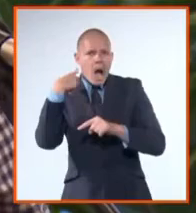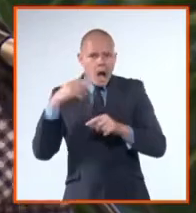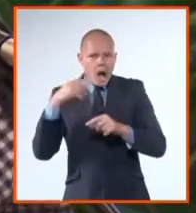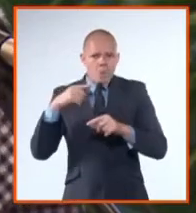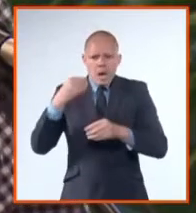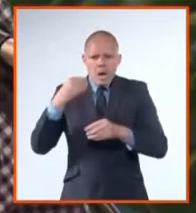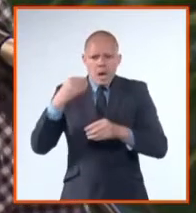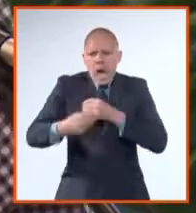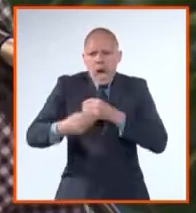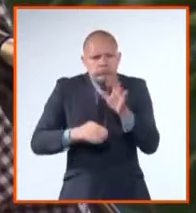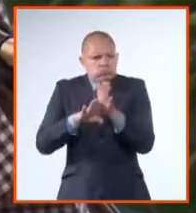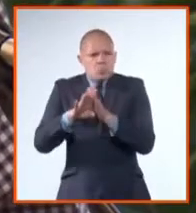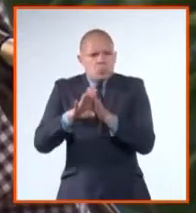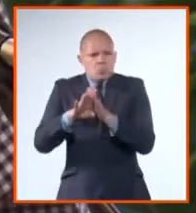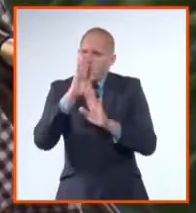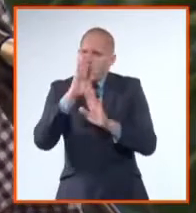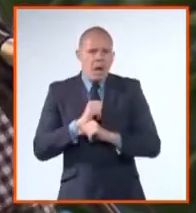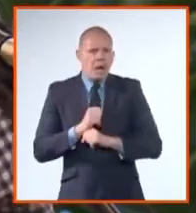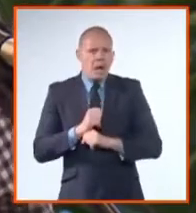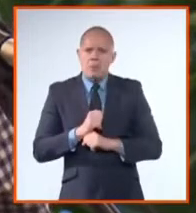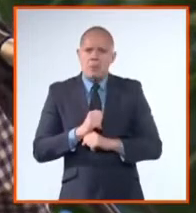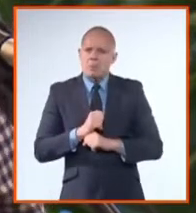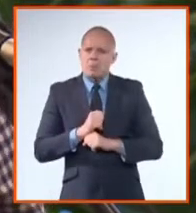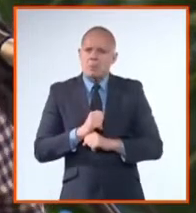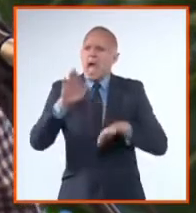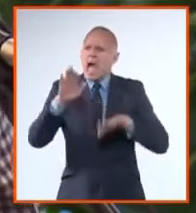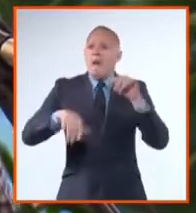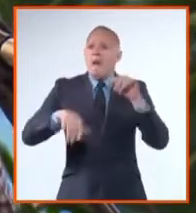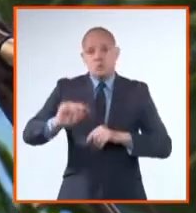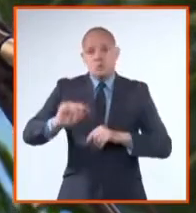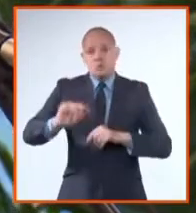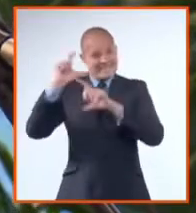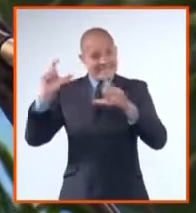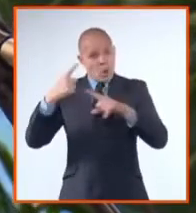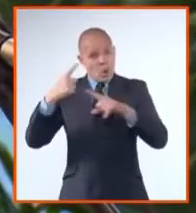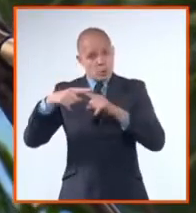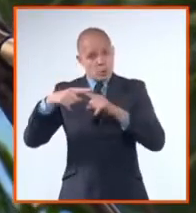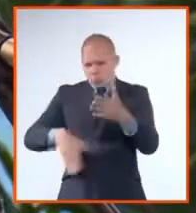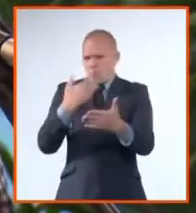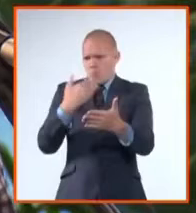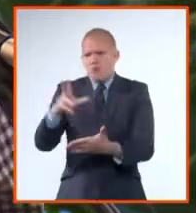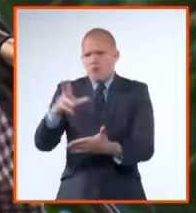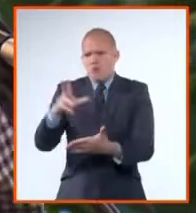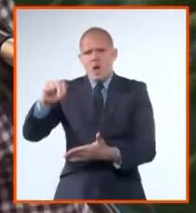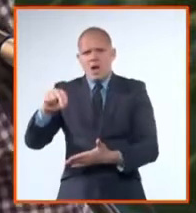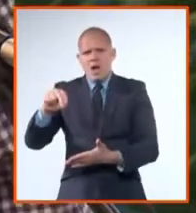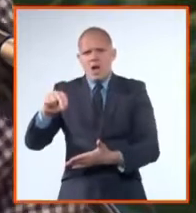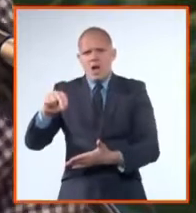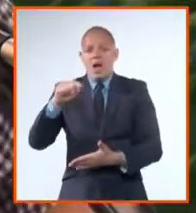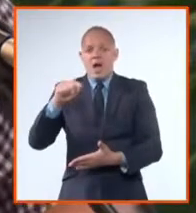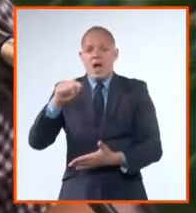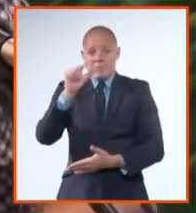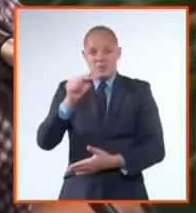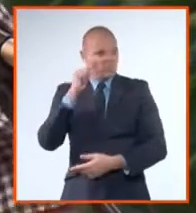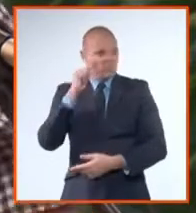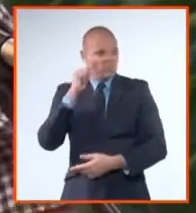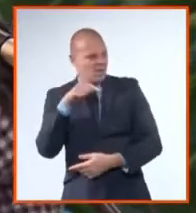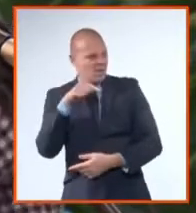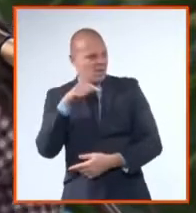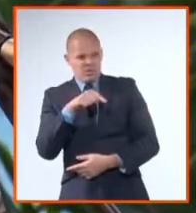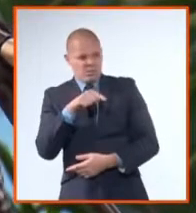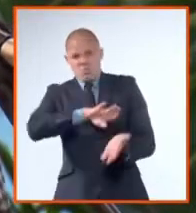de renovación, aparecía un calificativo de este revisionista y ahí se acabó todo. Y no se ha sido un análisis profundo de la renovación, y la